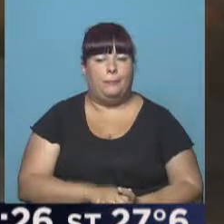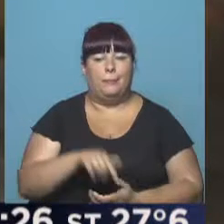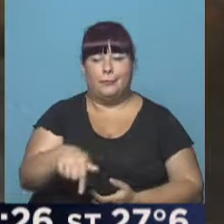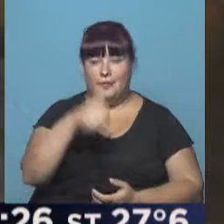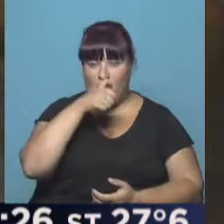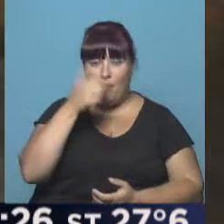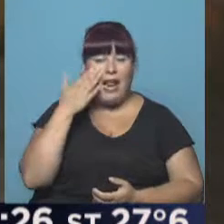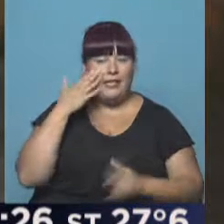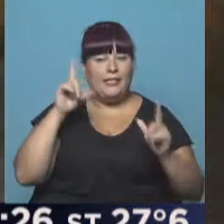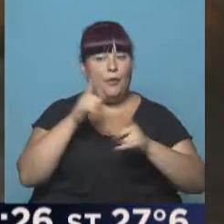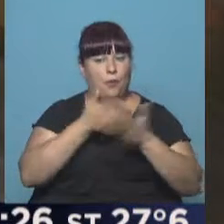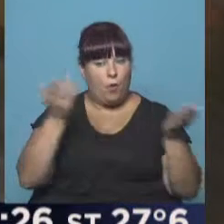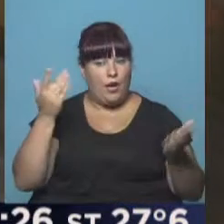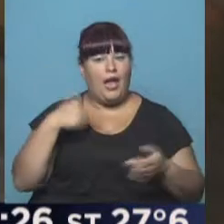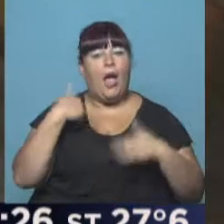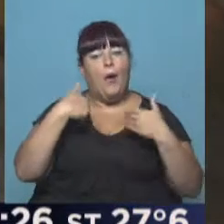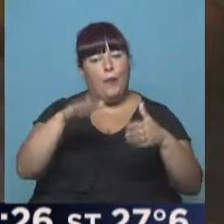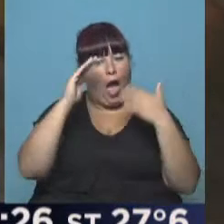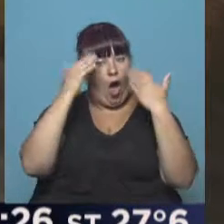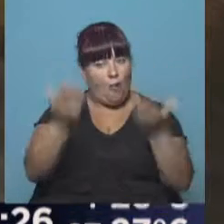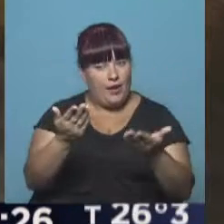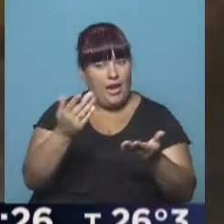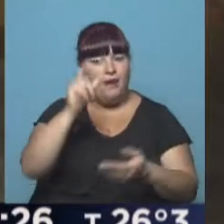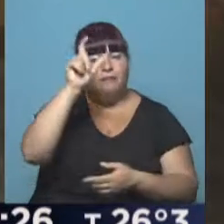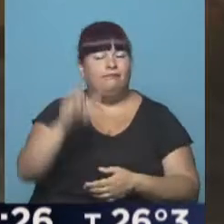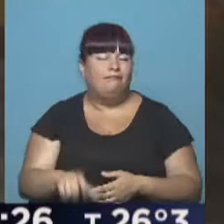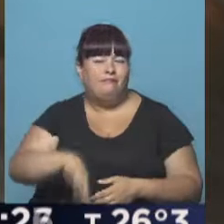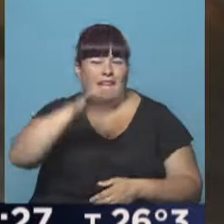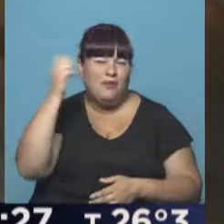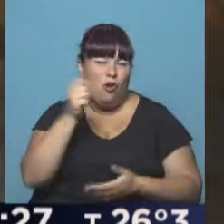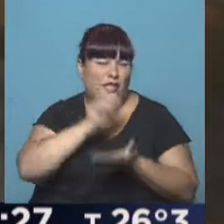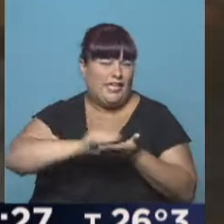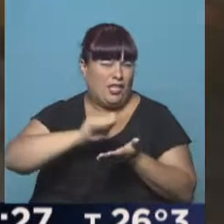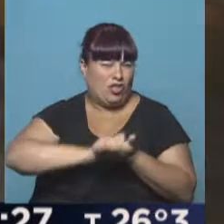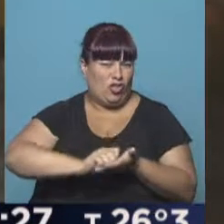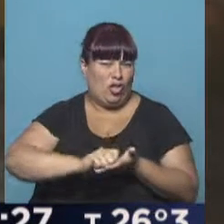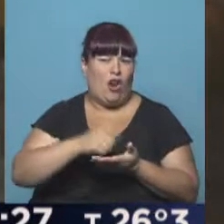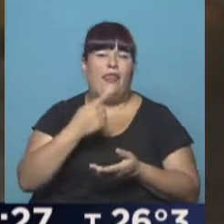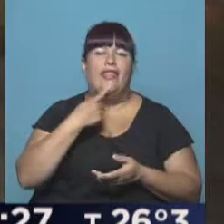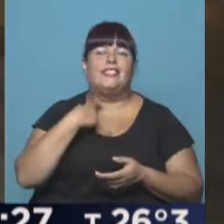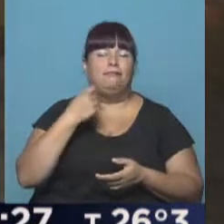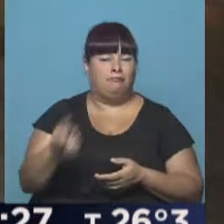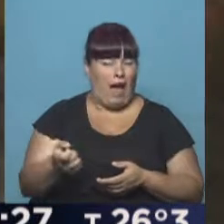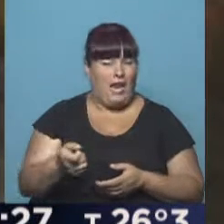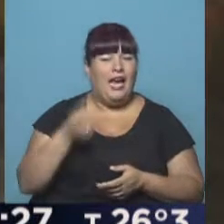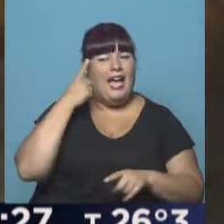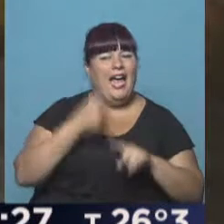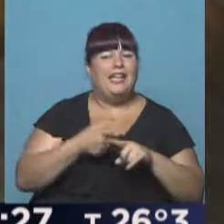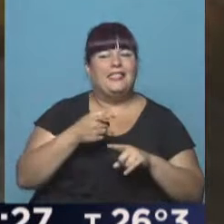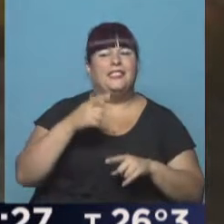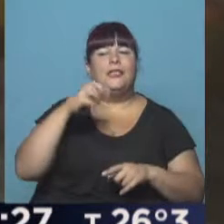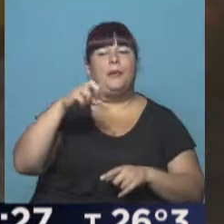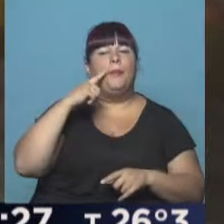Este domingo por la tarde la televisión pública le rendirá homenaje a uno de los más importantes escritores de lengua hispana, como fue